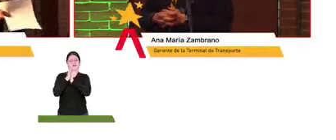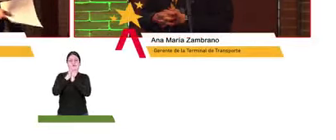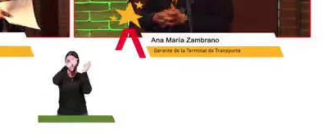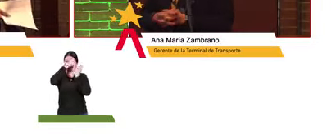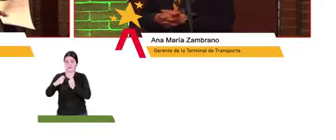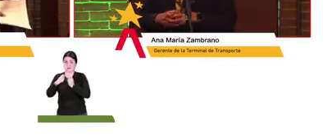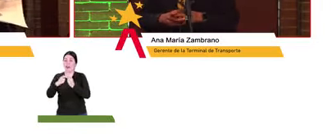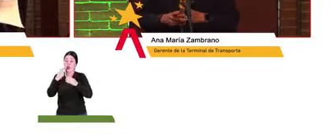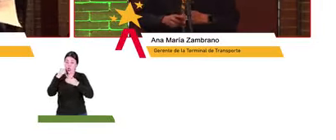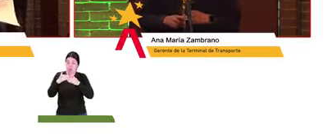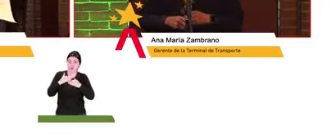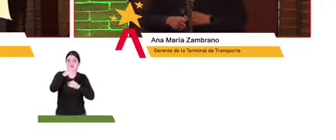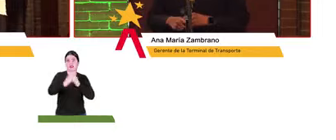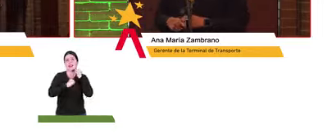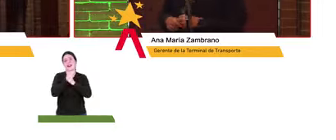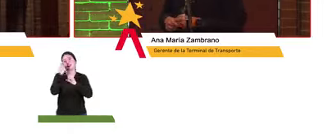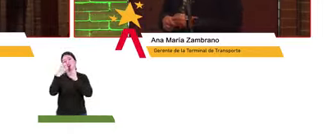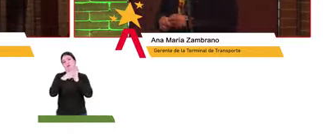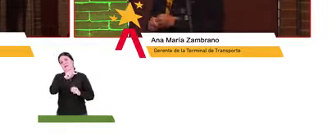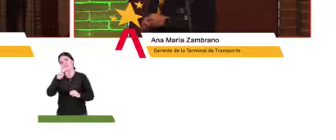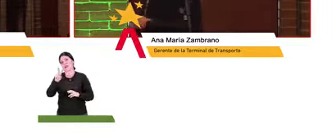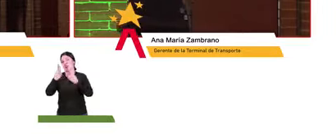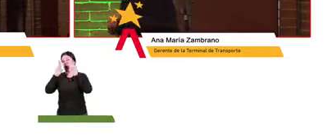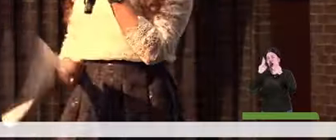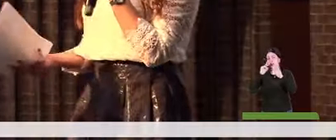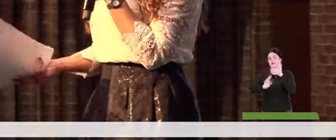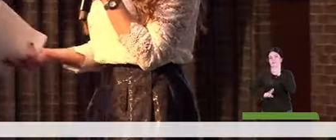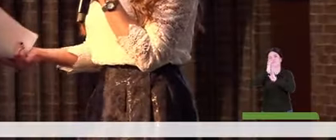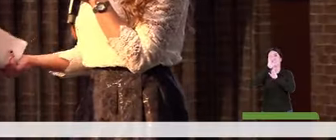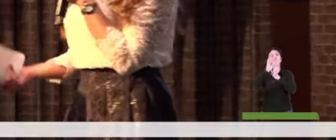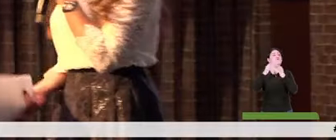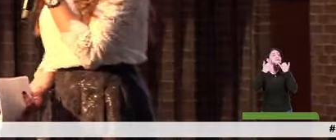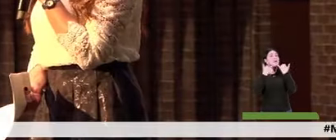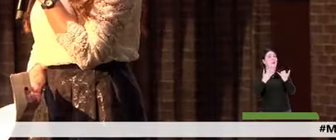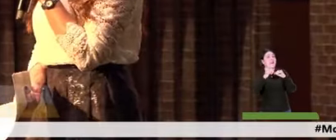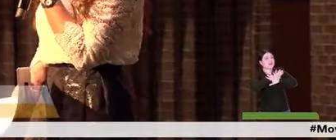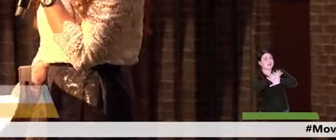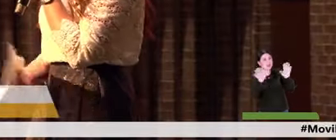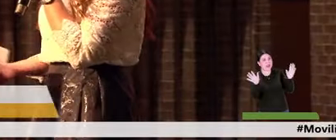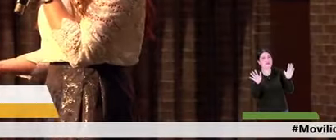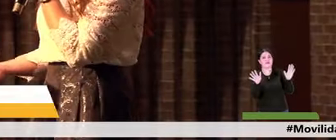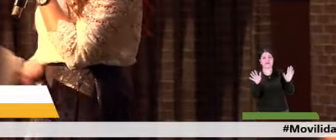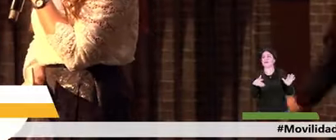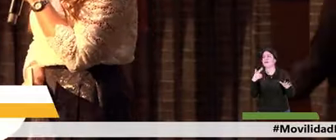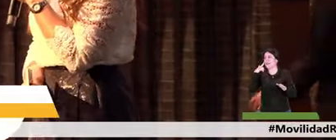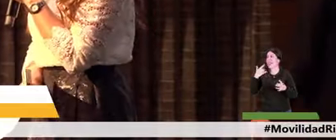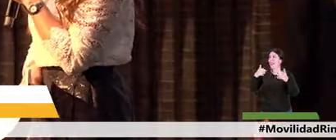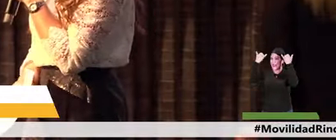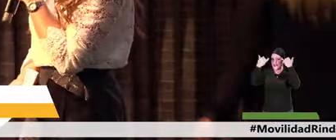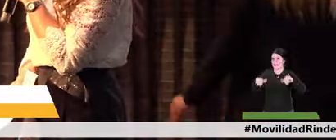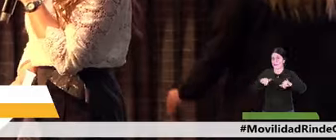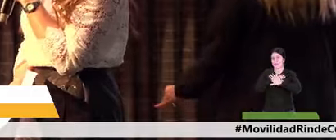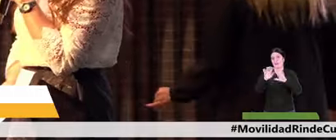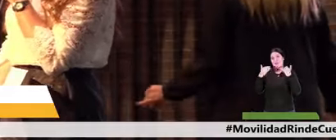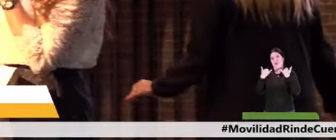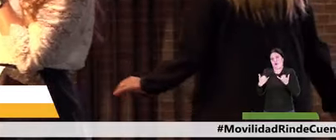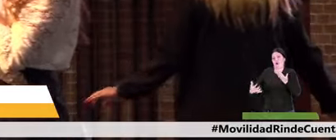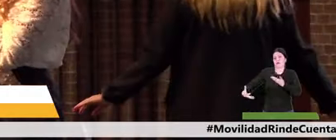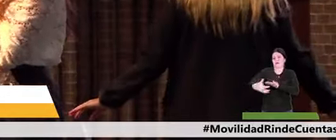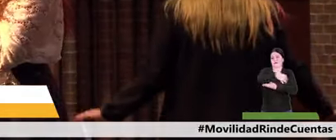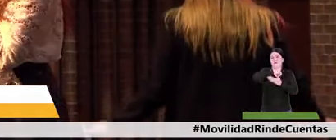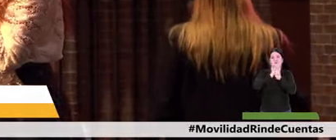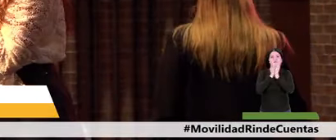este año 2022 en la gestión. Bueno, pues ahora sí, damos por finalizada esta rendición de cuentas